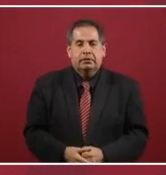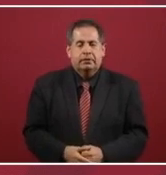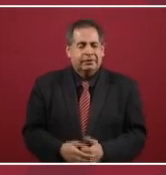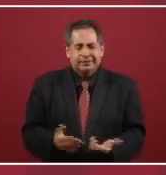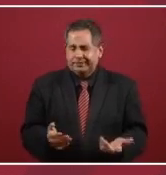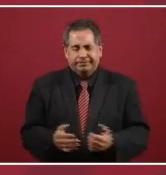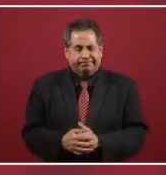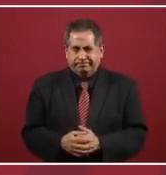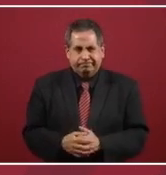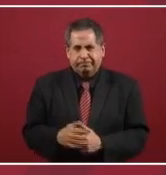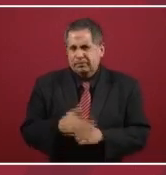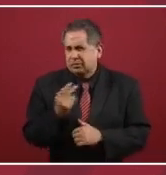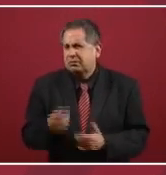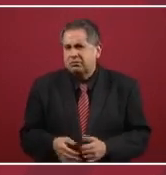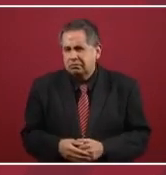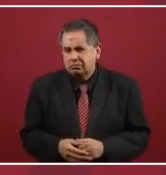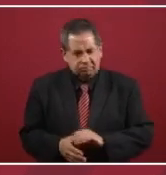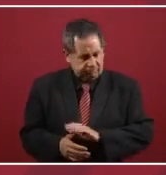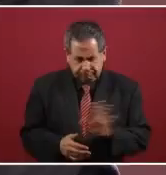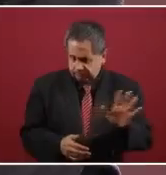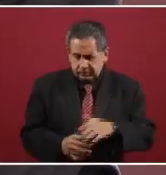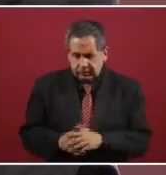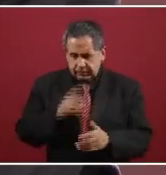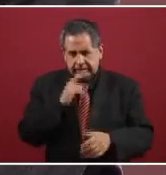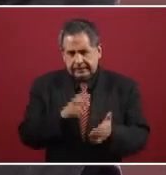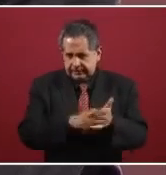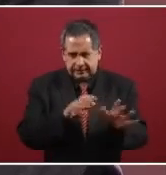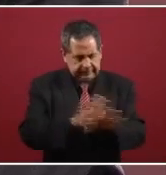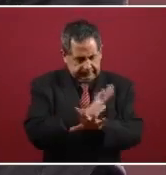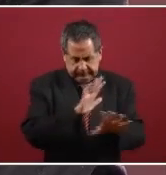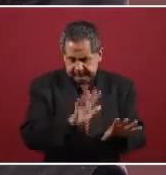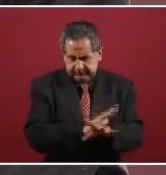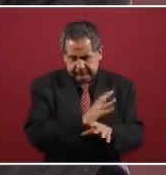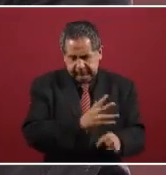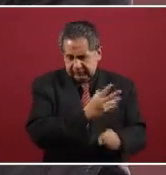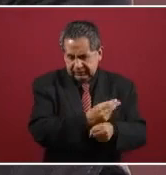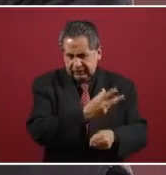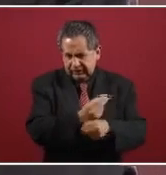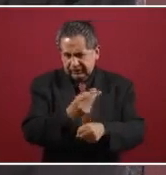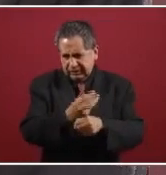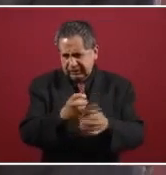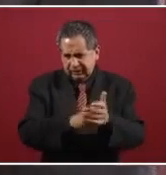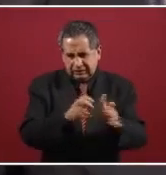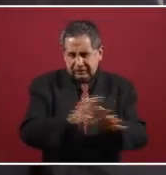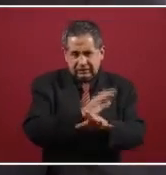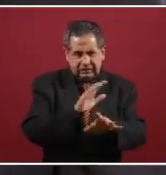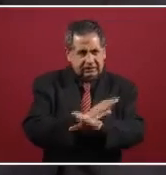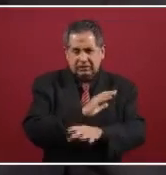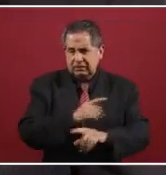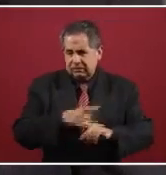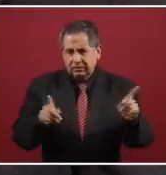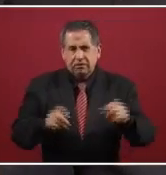¿Por qué no ir resolviendo todo esto en lo administrativo? Y